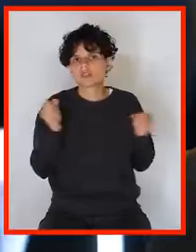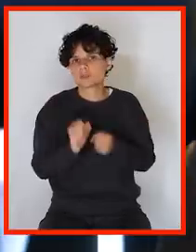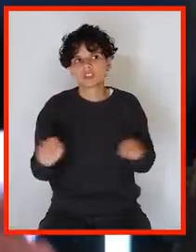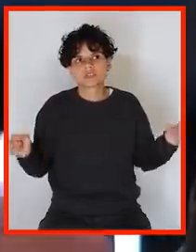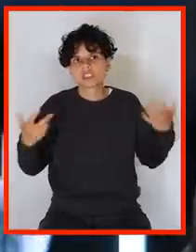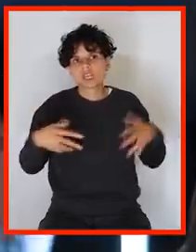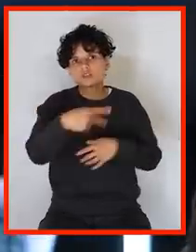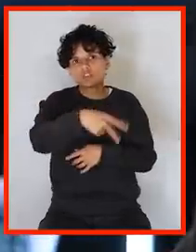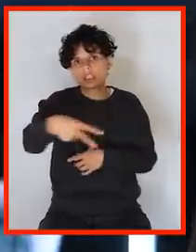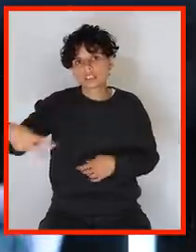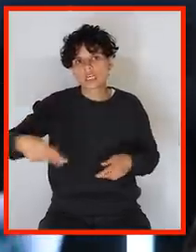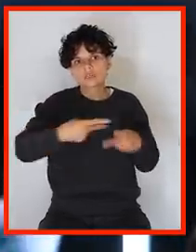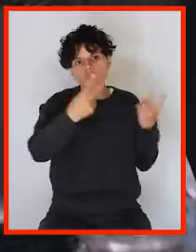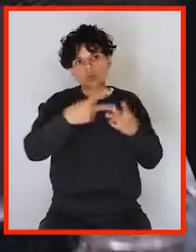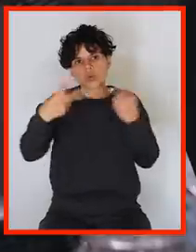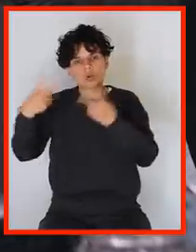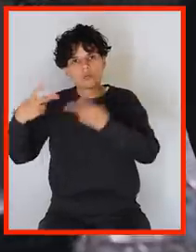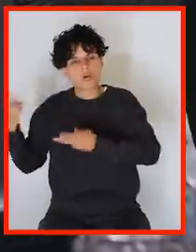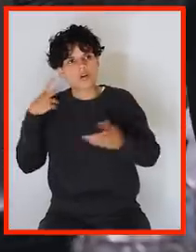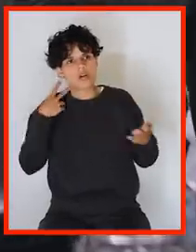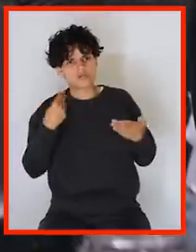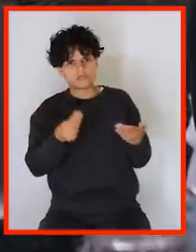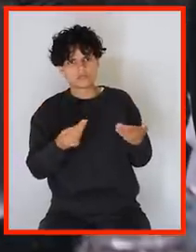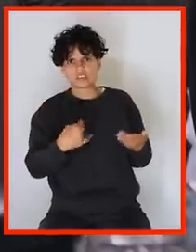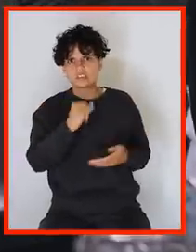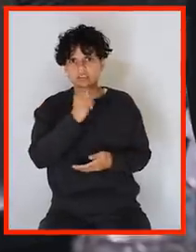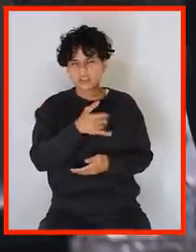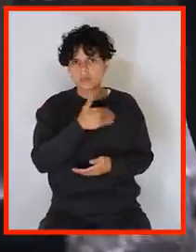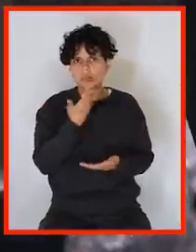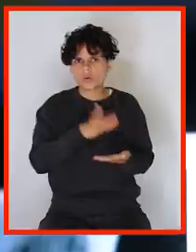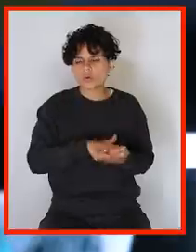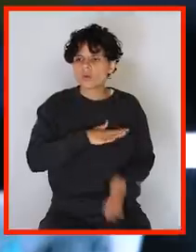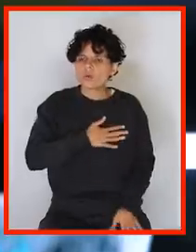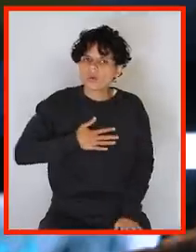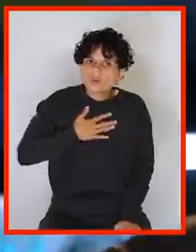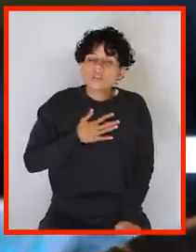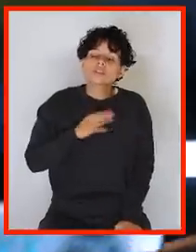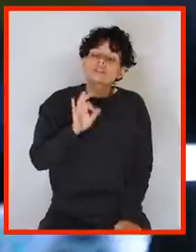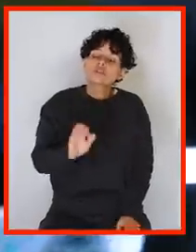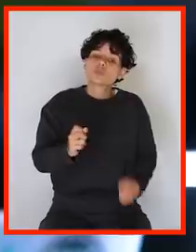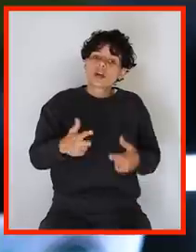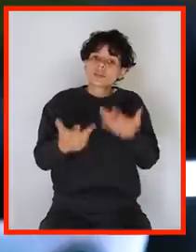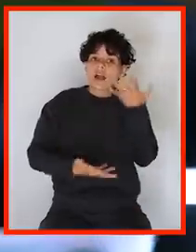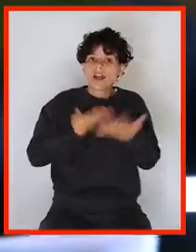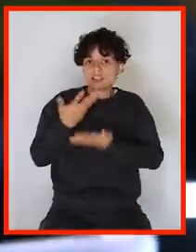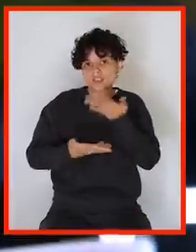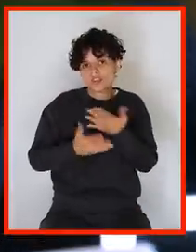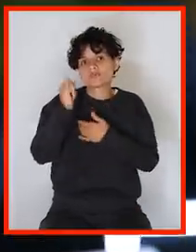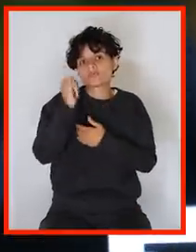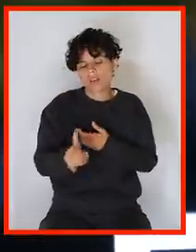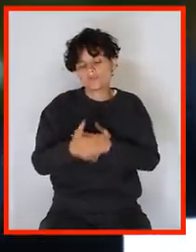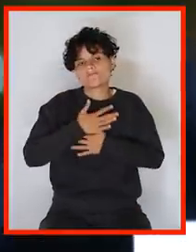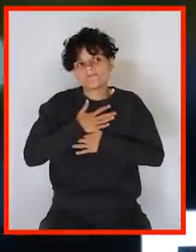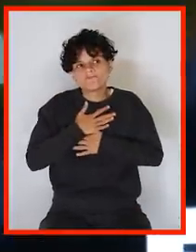que como que lo confirmaron medios oficiales. Pero te quedó la canción, pues, bueno. Quedó la canción que también, pues inconscientemente